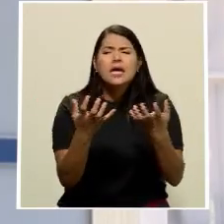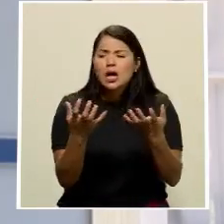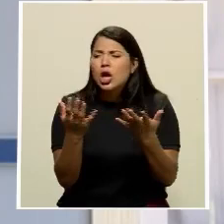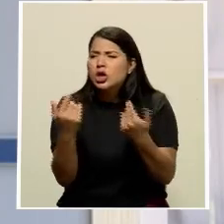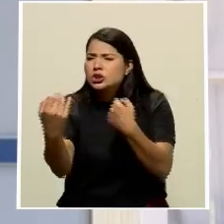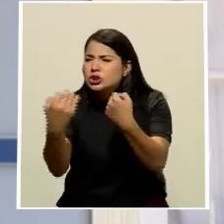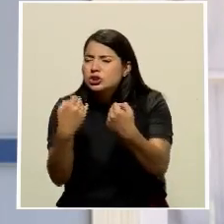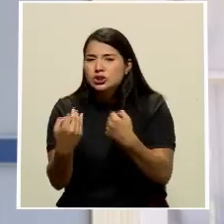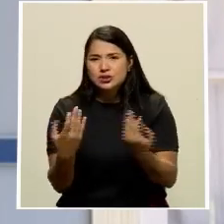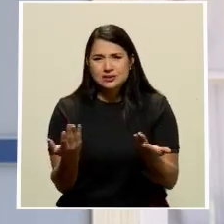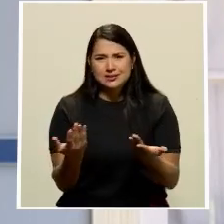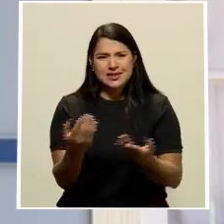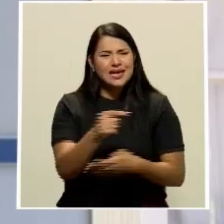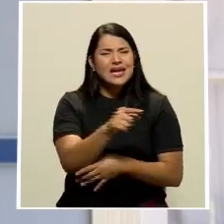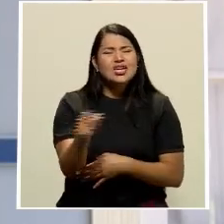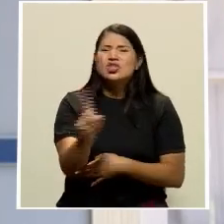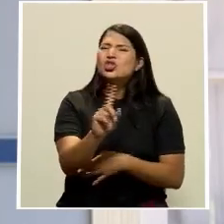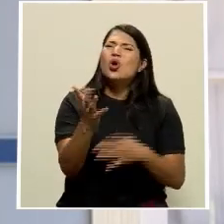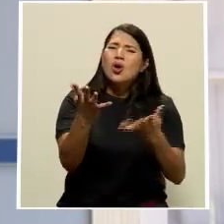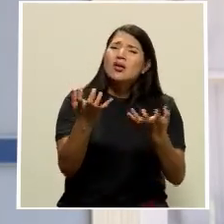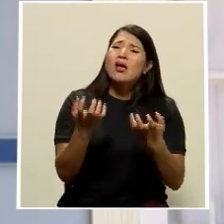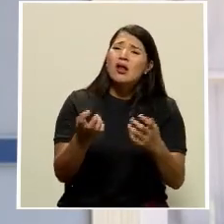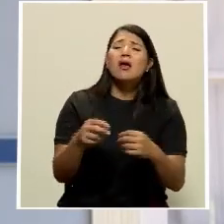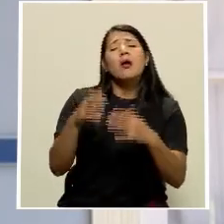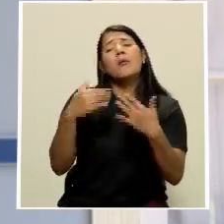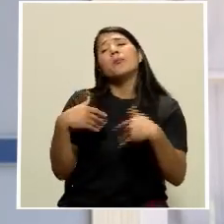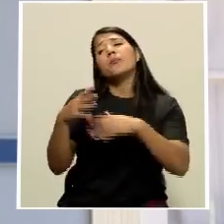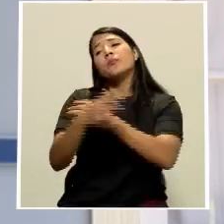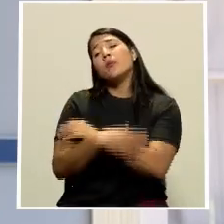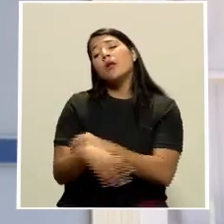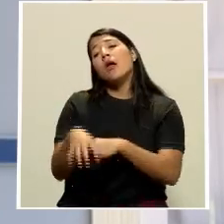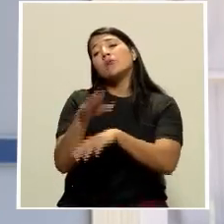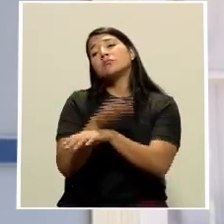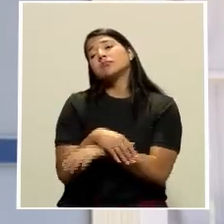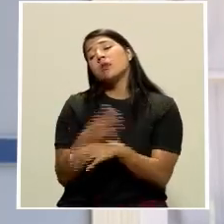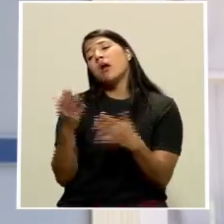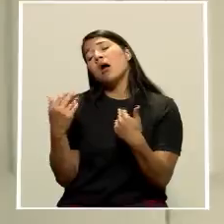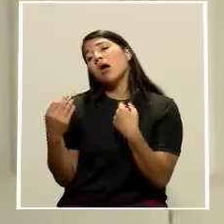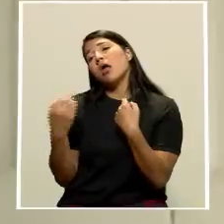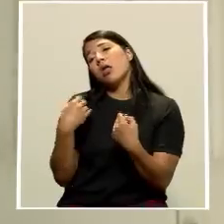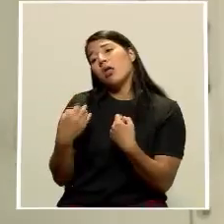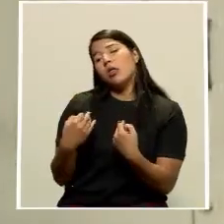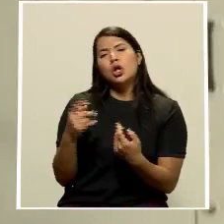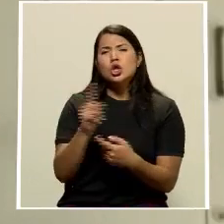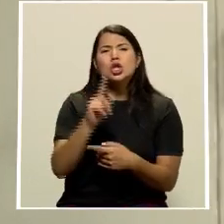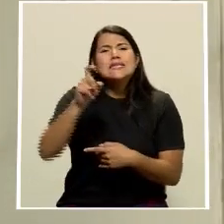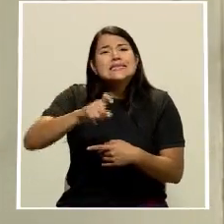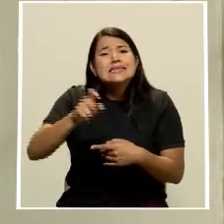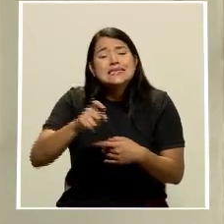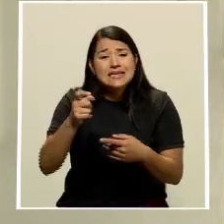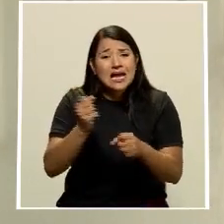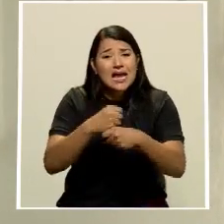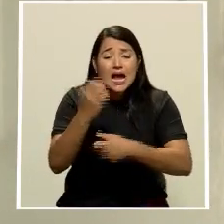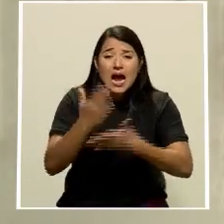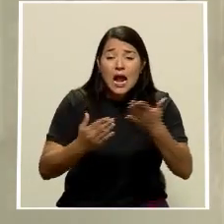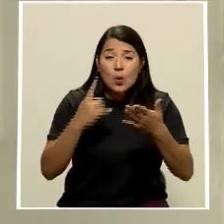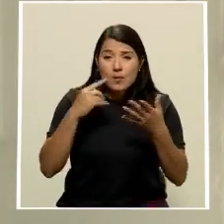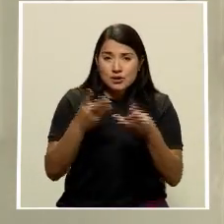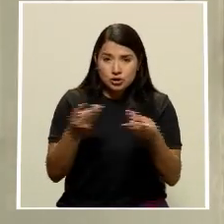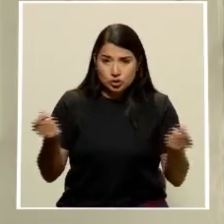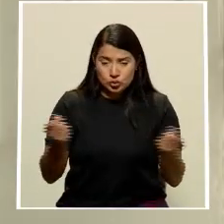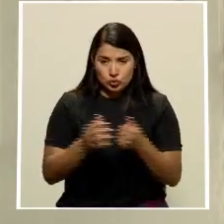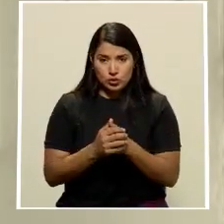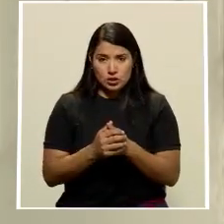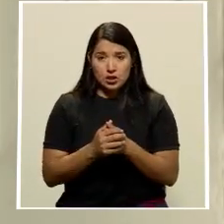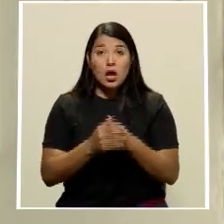los sectores no necesitan solo escuchar, los sectores necesitan más que eso, necesitan soluciones. Bueno, en primer lugar decir que las encuestas